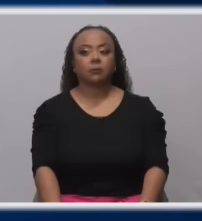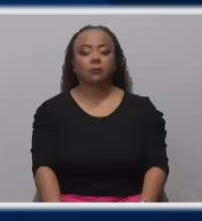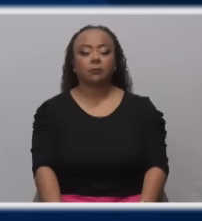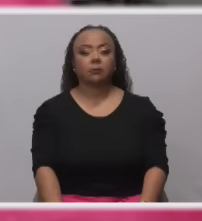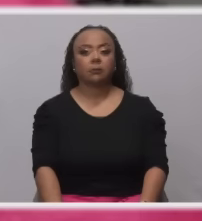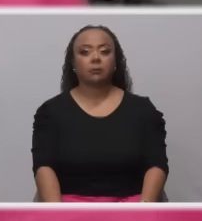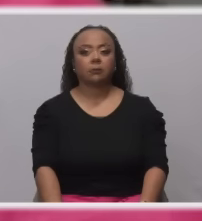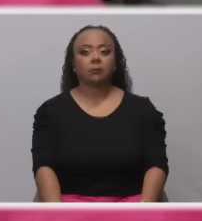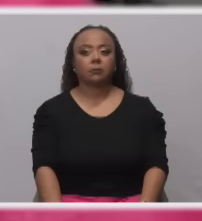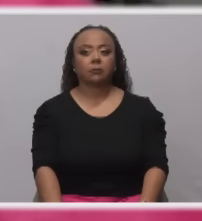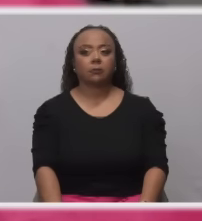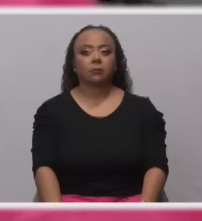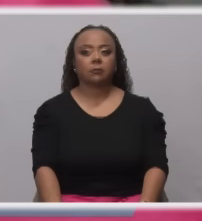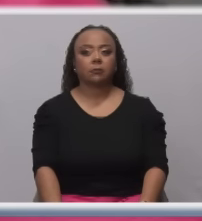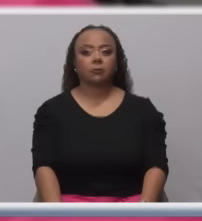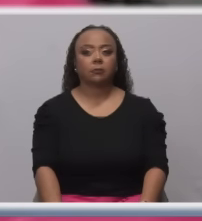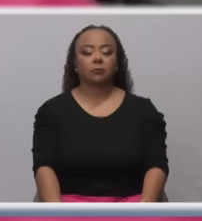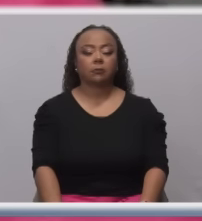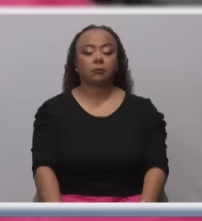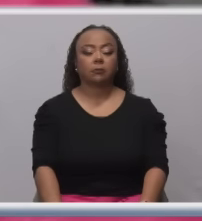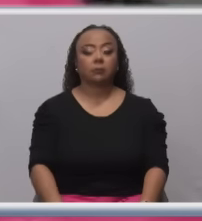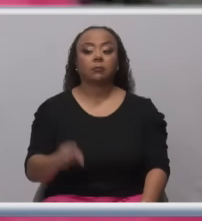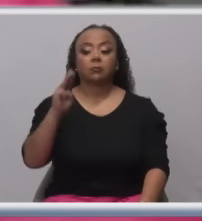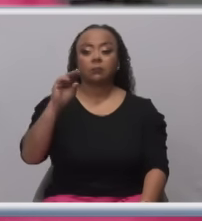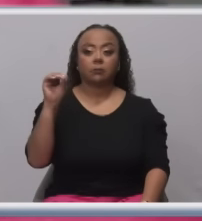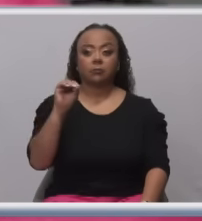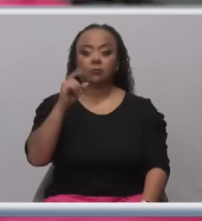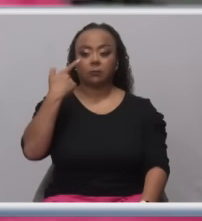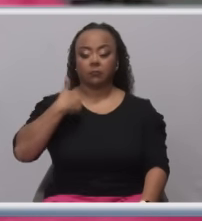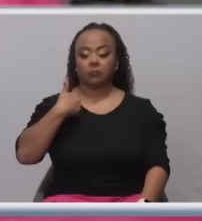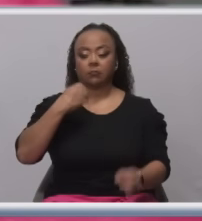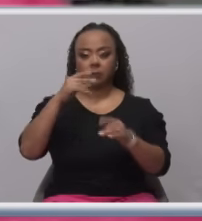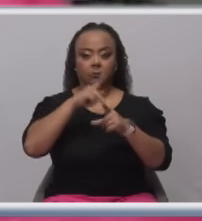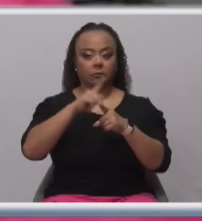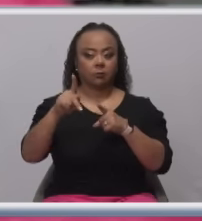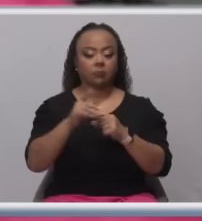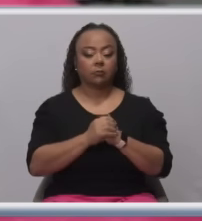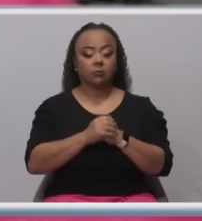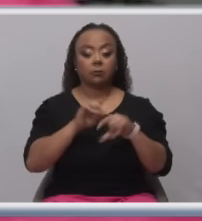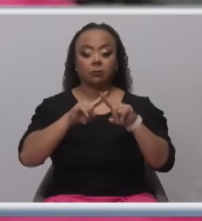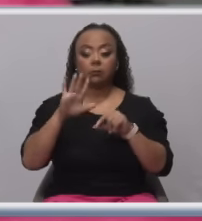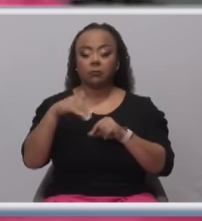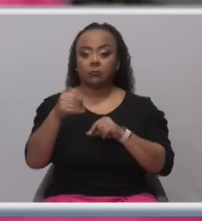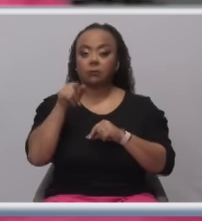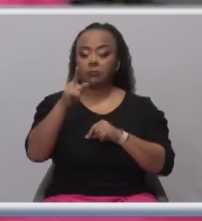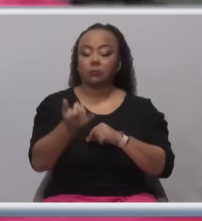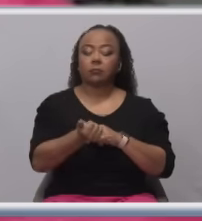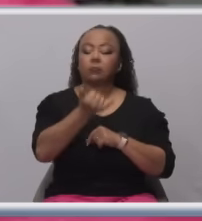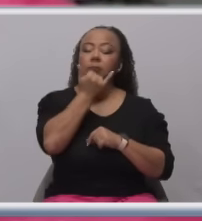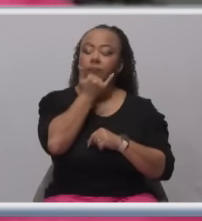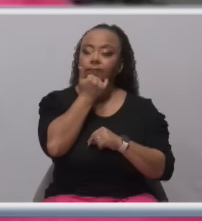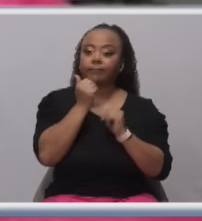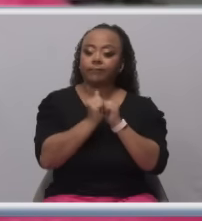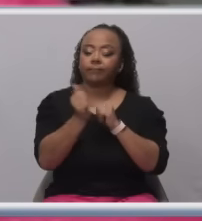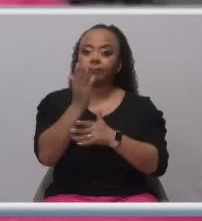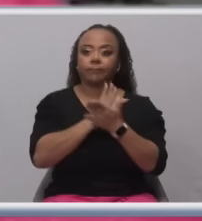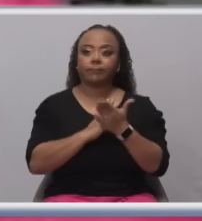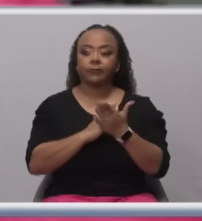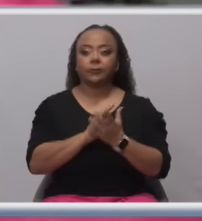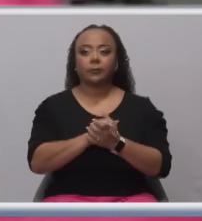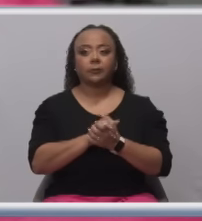incumplen Mauricio zoria es un señor muy profesional pero cuando a él le fallan con alguna una cosa